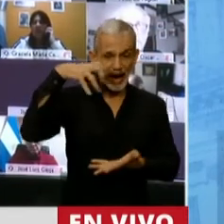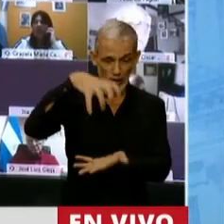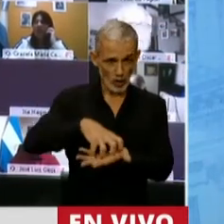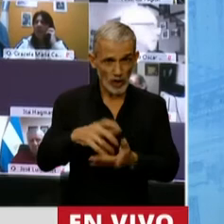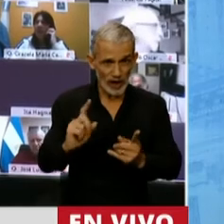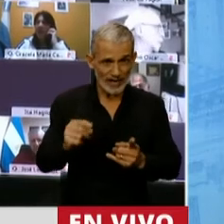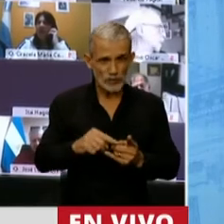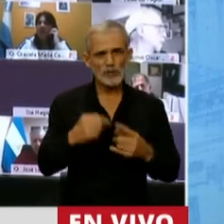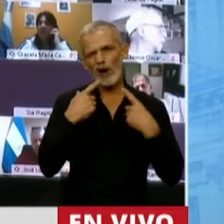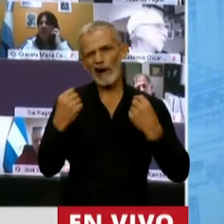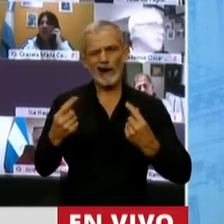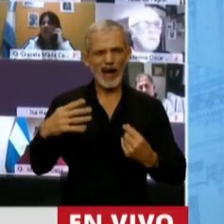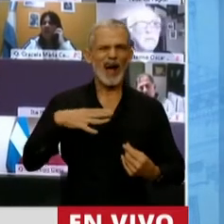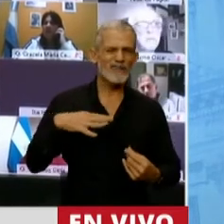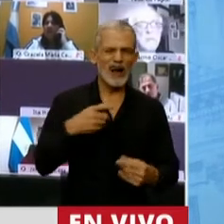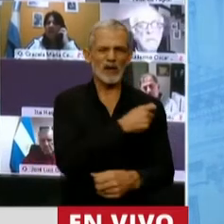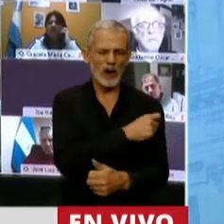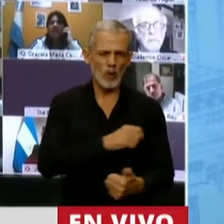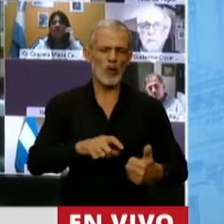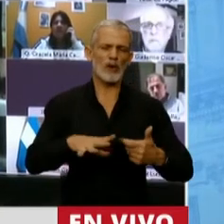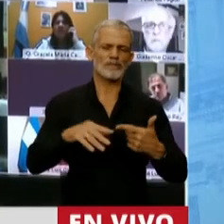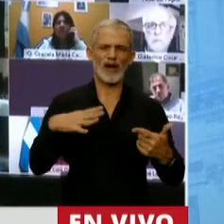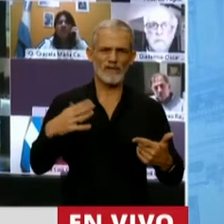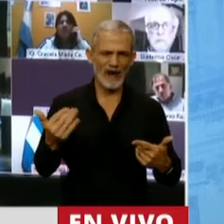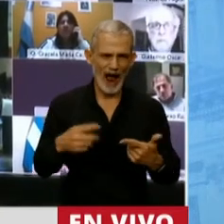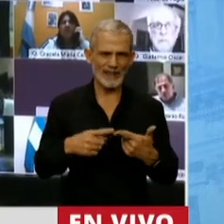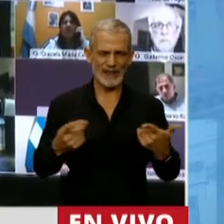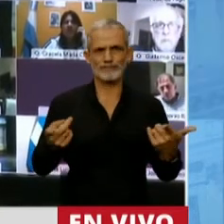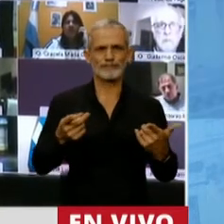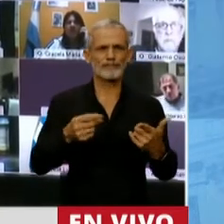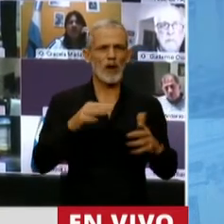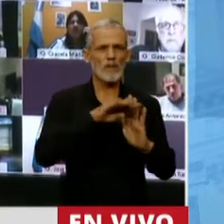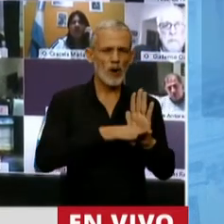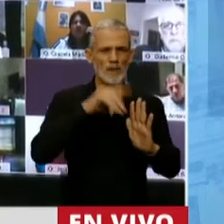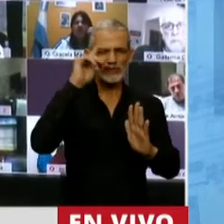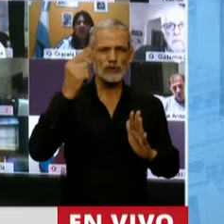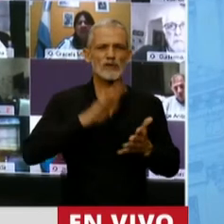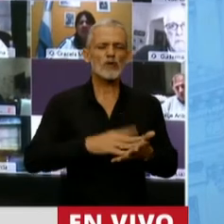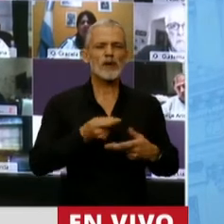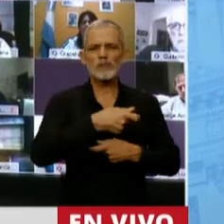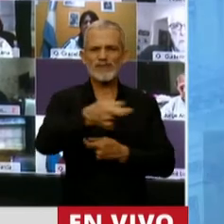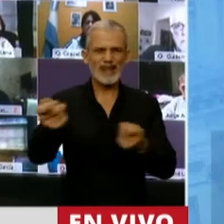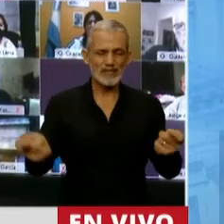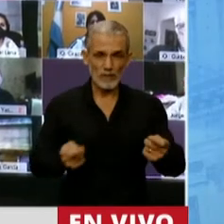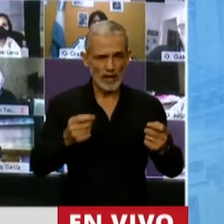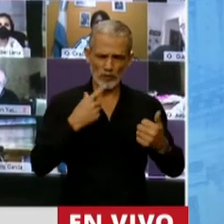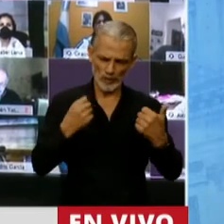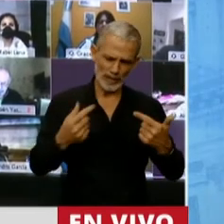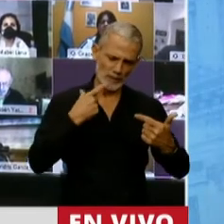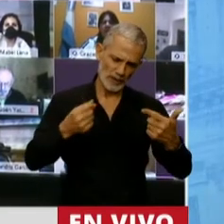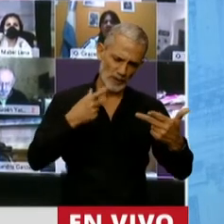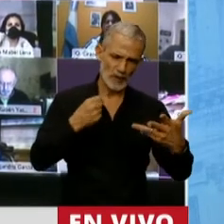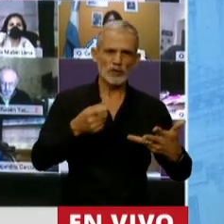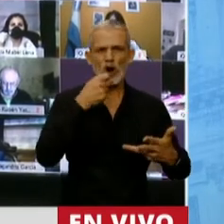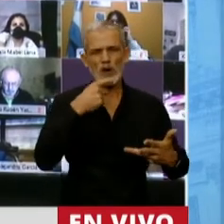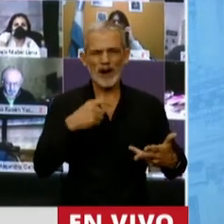Cámara nos quejábamos de que faltaban vacunas, nos quejábamos de la disminución de los programas nacionales de financiamiento, nos quejábamos del